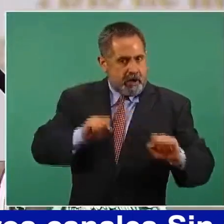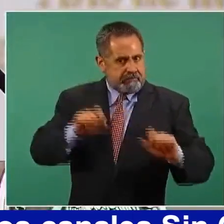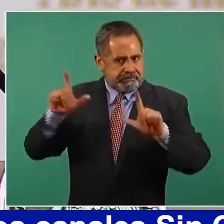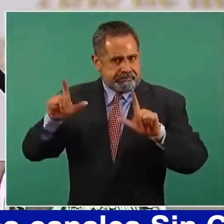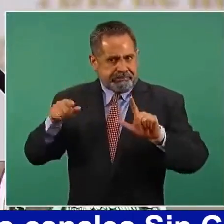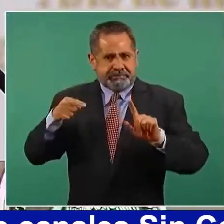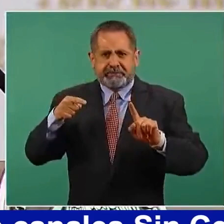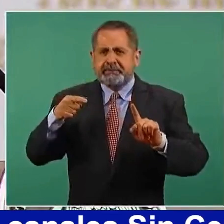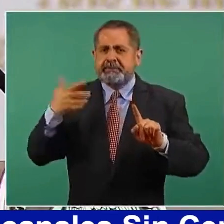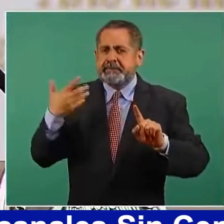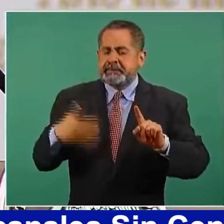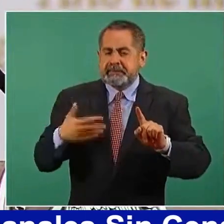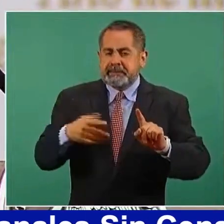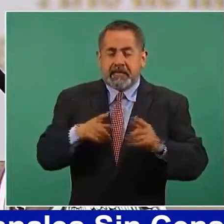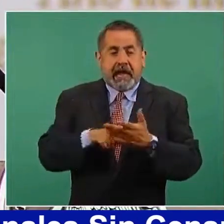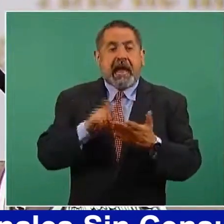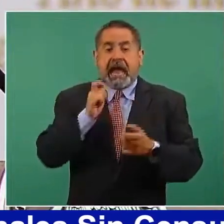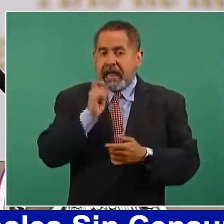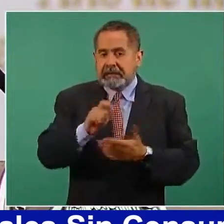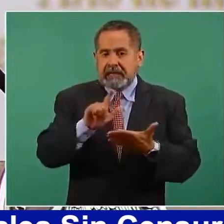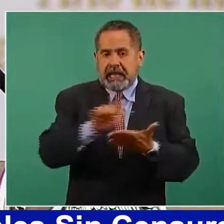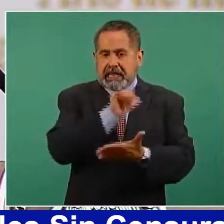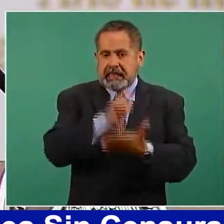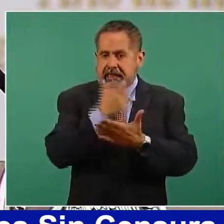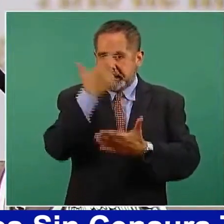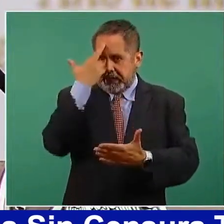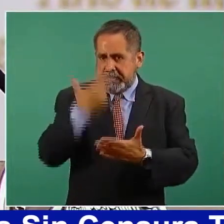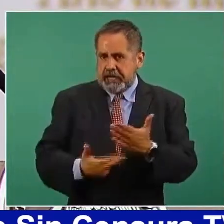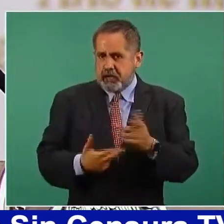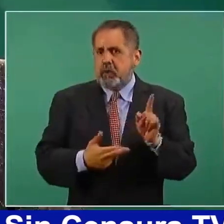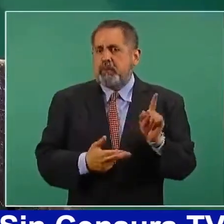ver con un delito